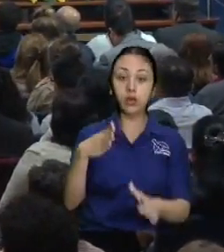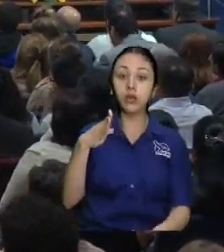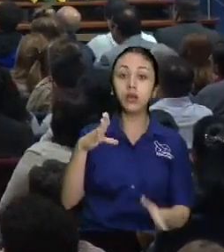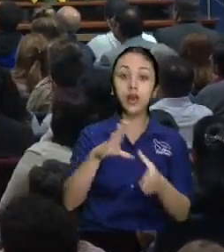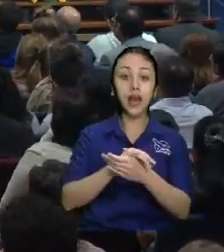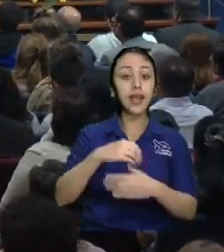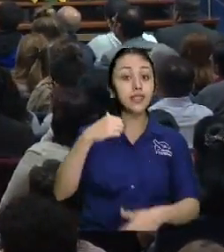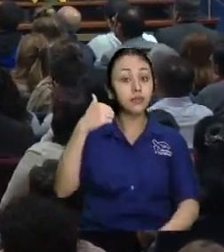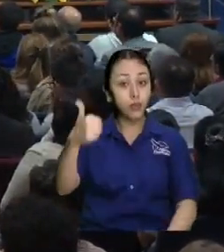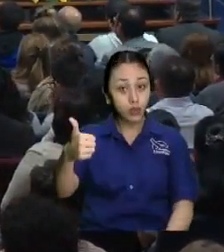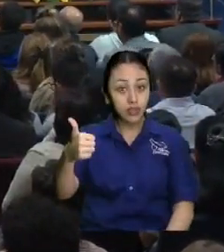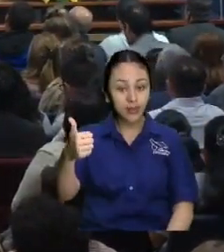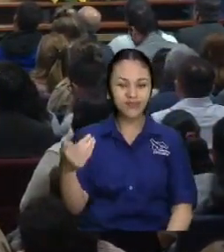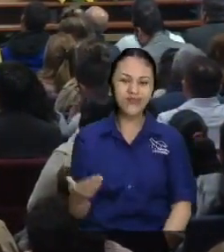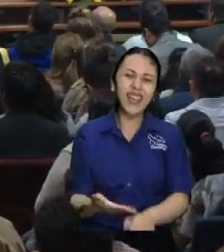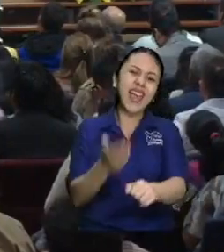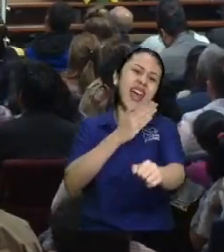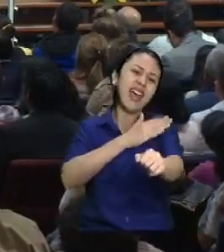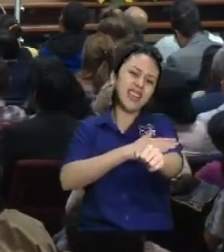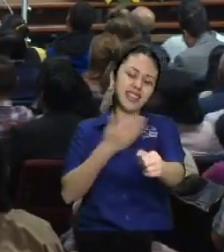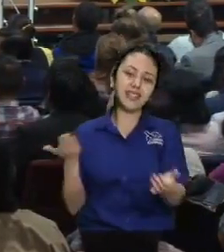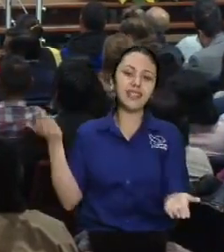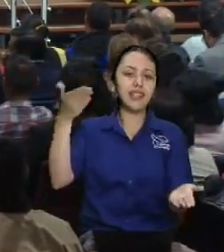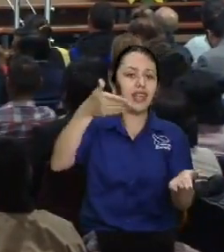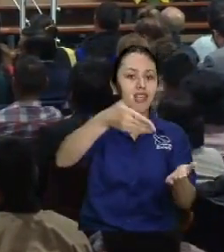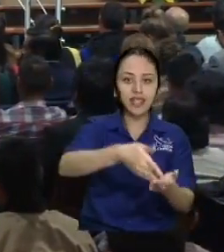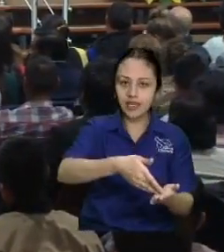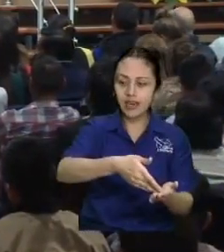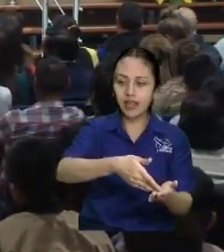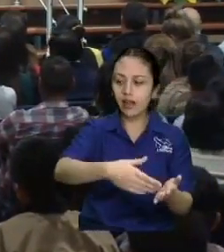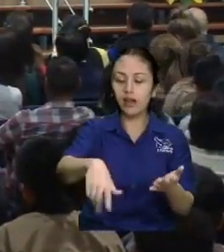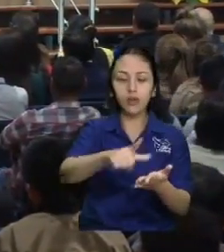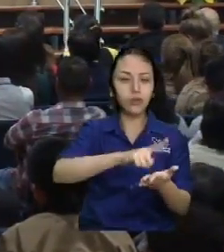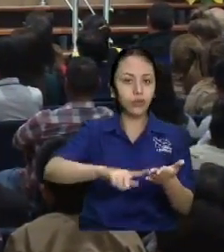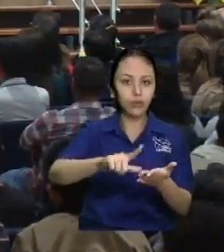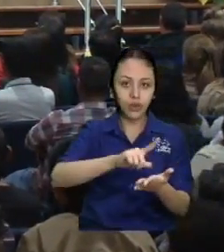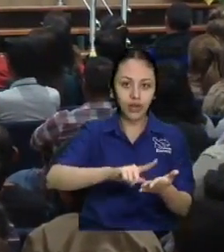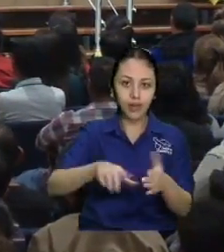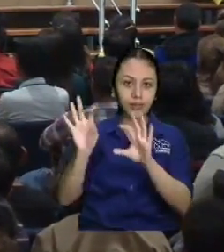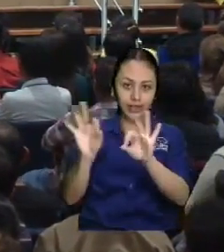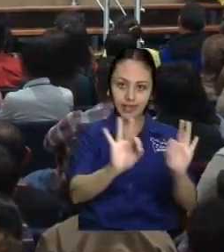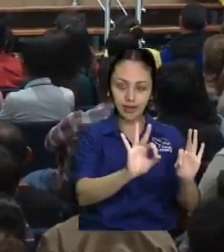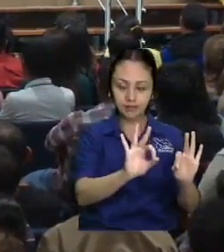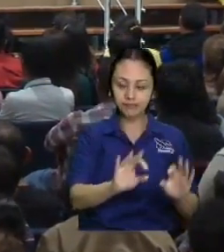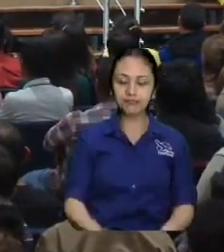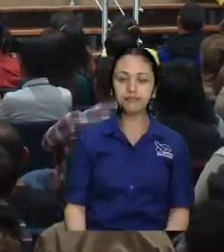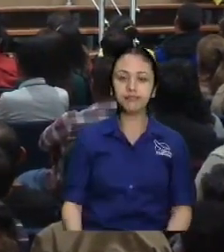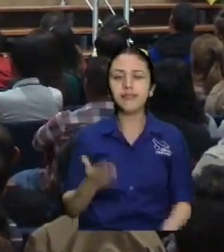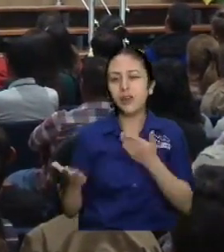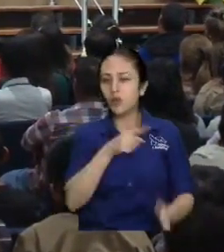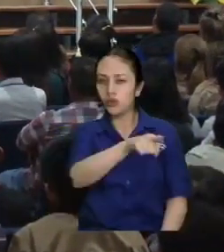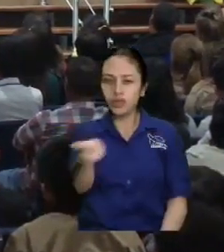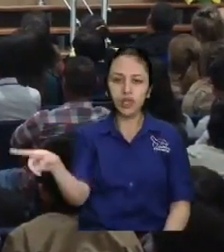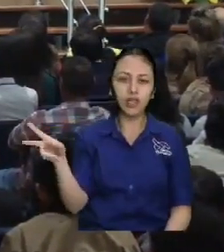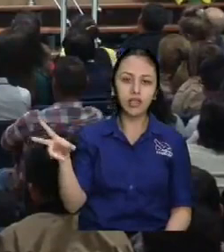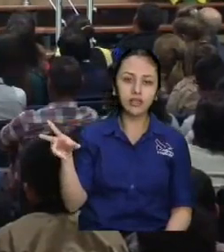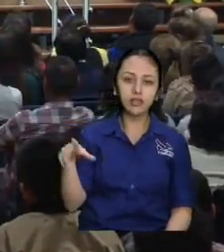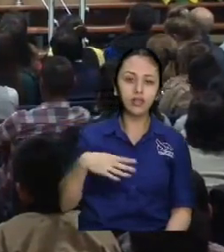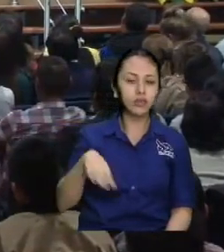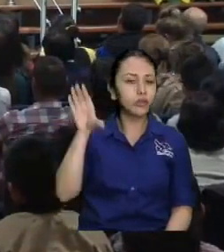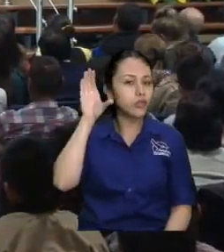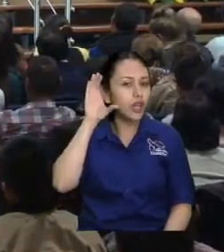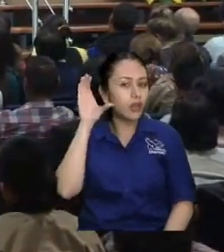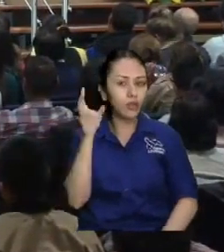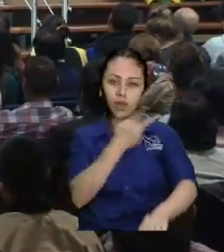O a una reunión con otros pastores. Y entonces, algunos de ustedes lo habrán oído, entonces tuvo un